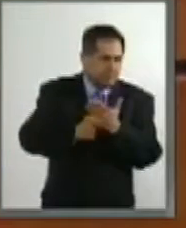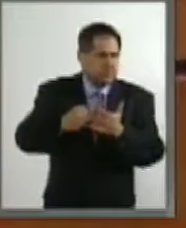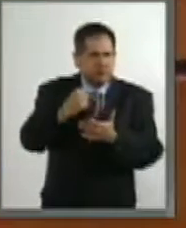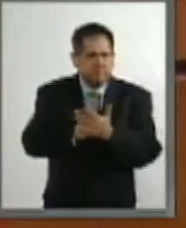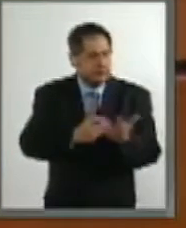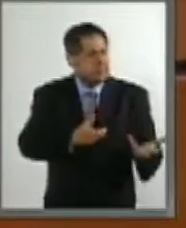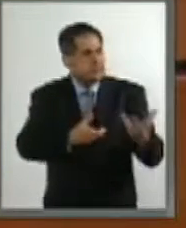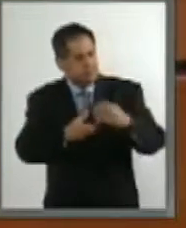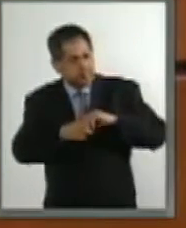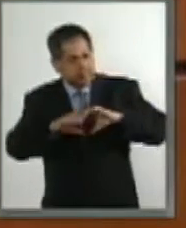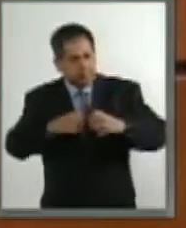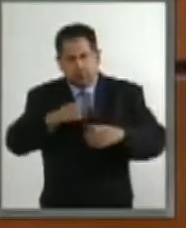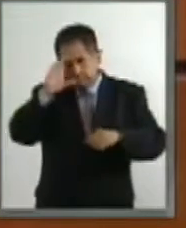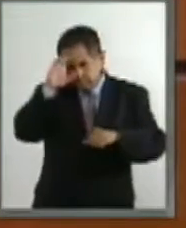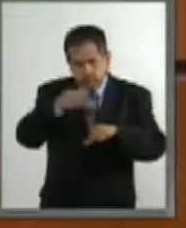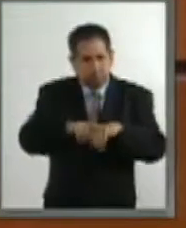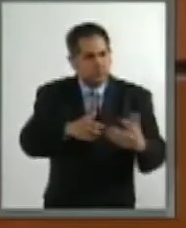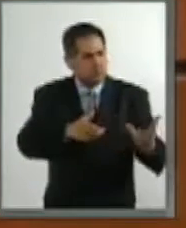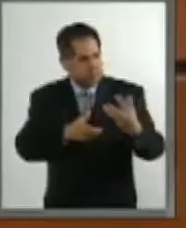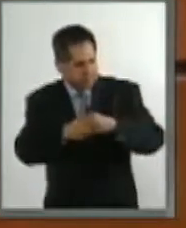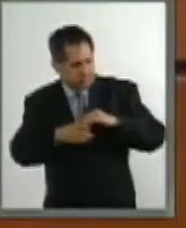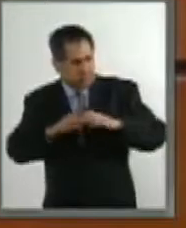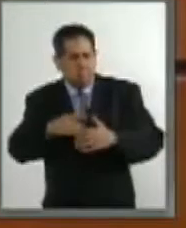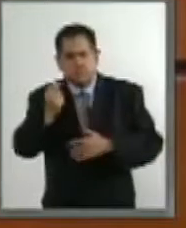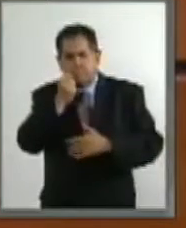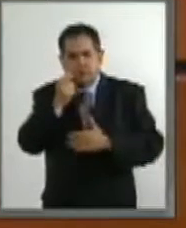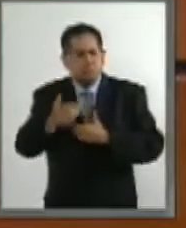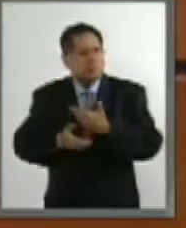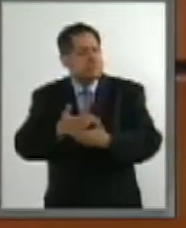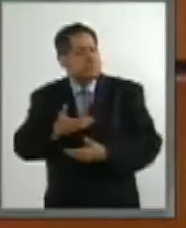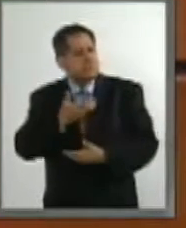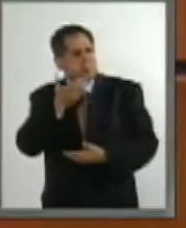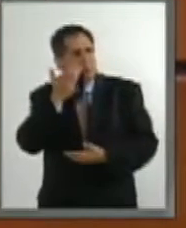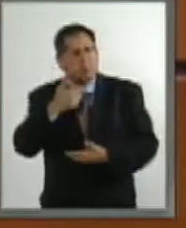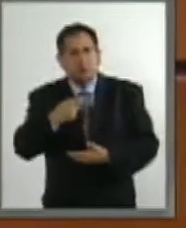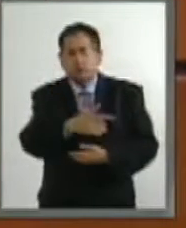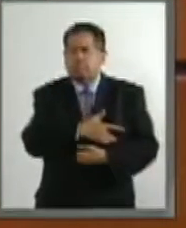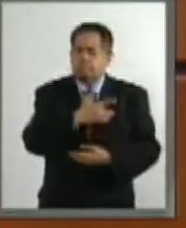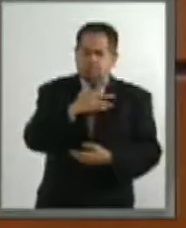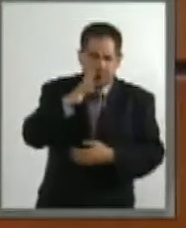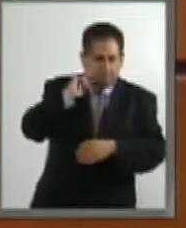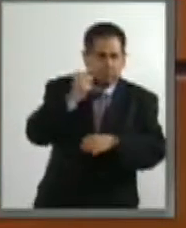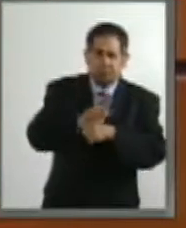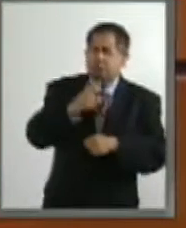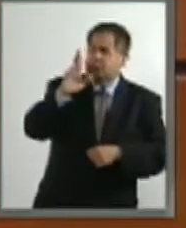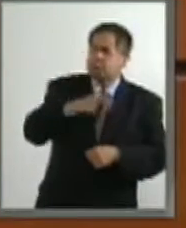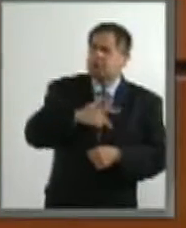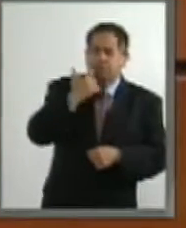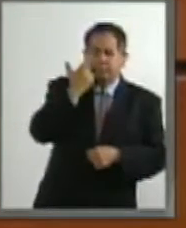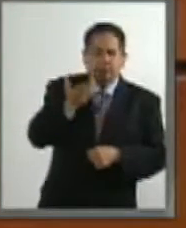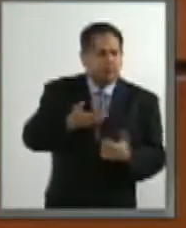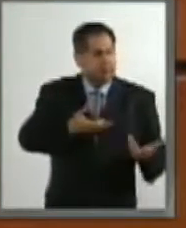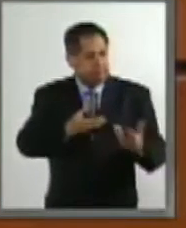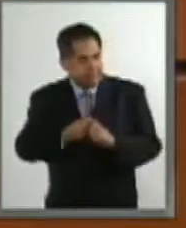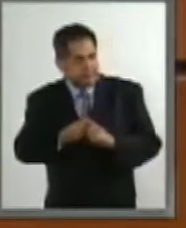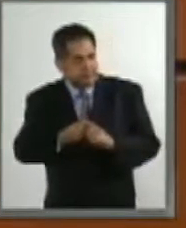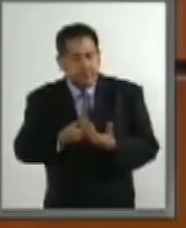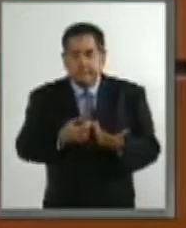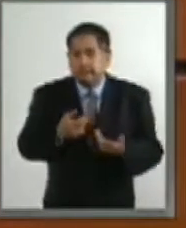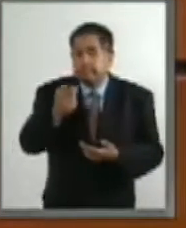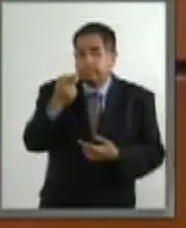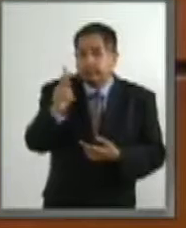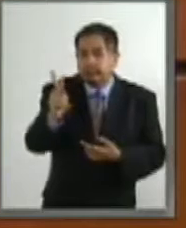de nuestra cultura de nuestras tradiciones y lo decidieron voluntariamente pero actualmente no existe la forma de